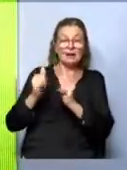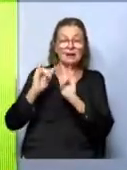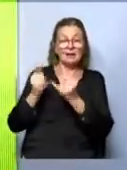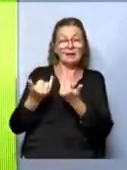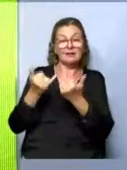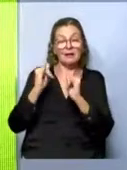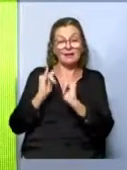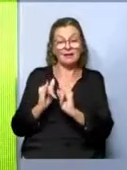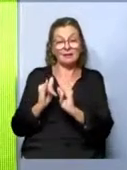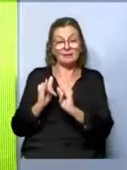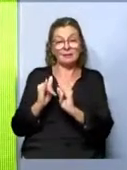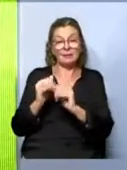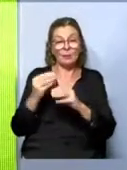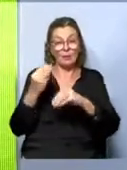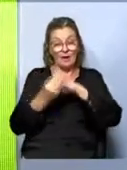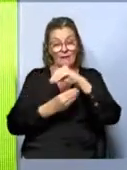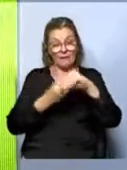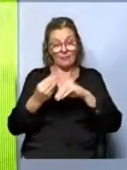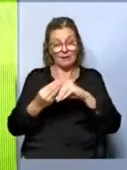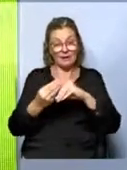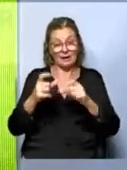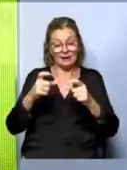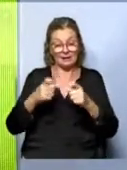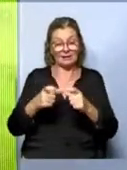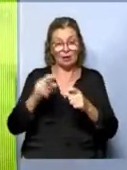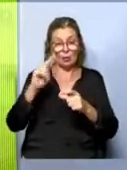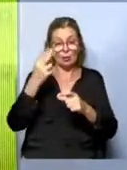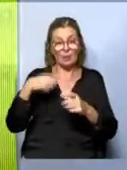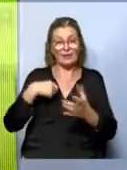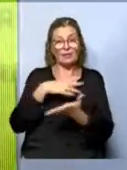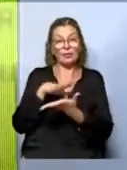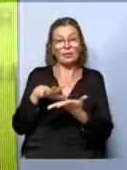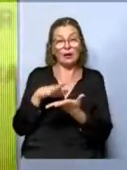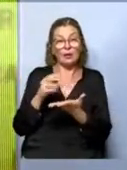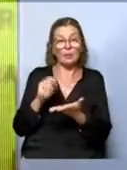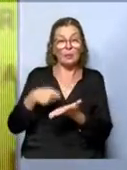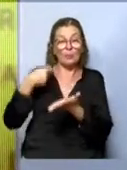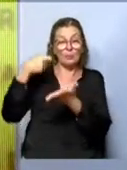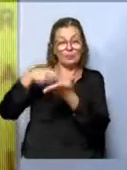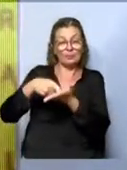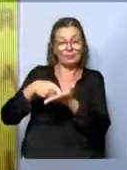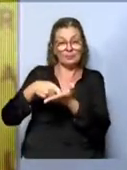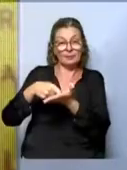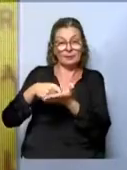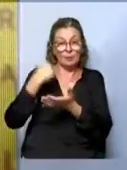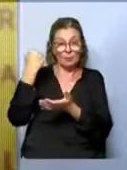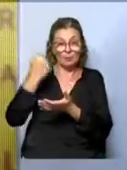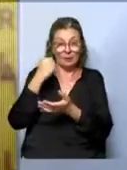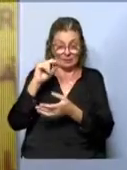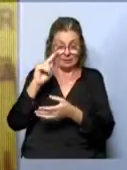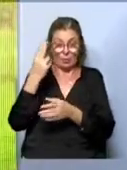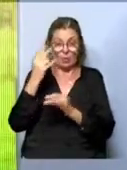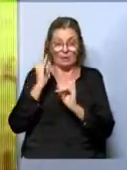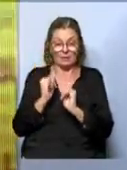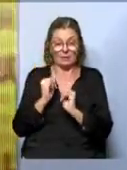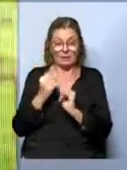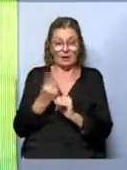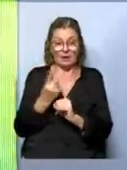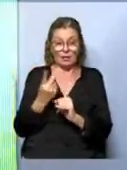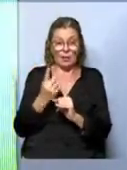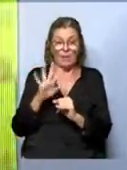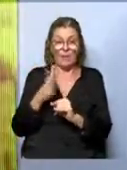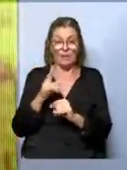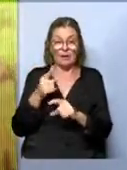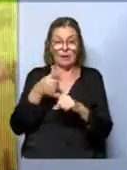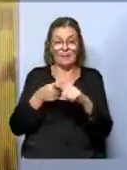las asignaciones familiares y la tarjeta Uruguay Social, que recordemos que son dos tipos de transferencias monetarias muy potentes que tiene el Uruguay. Entre las dos cubren aproximadamente a